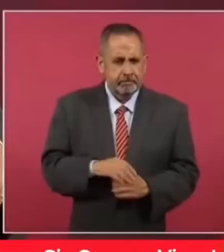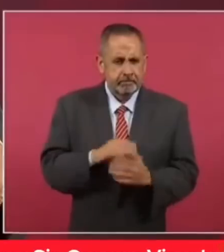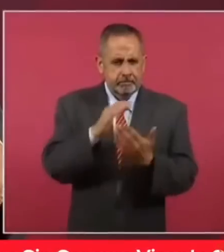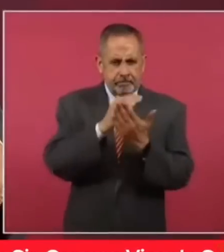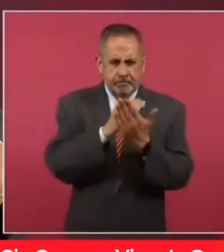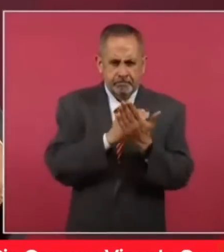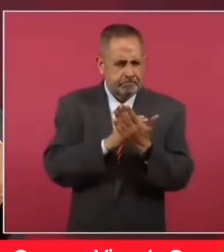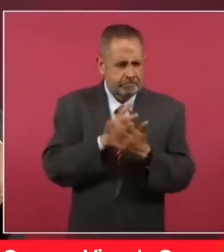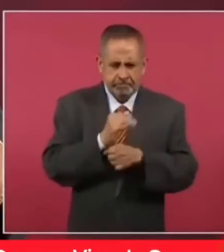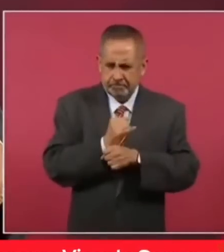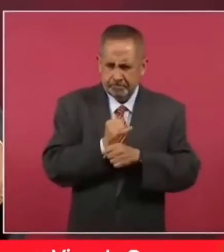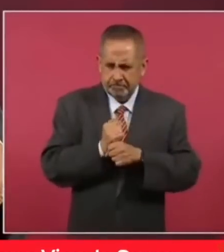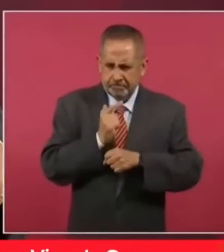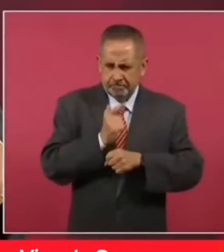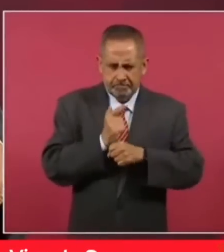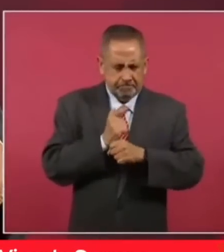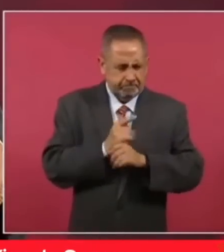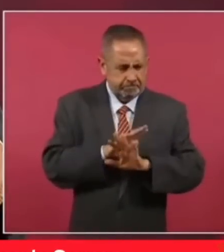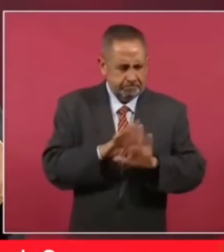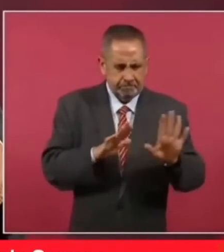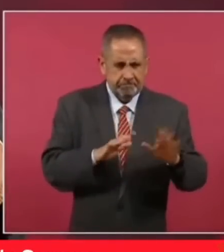hechas las investigaciones